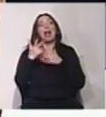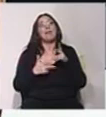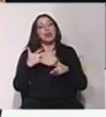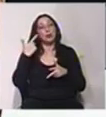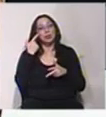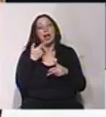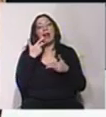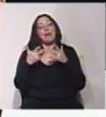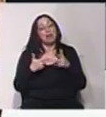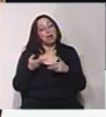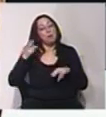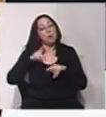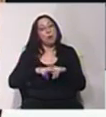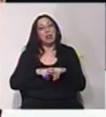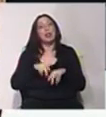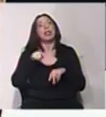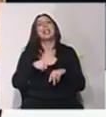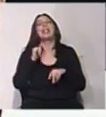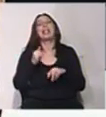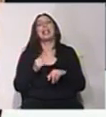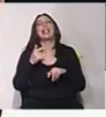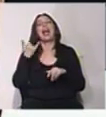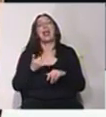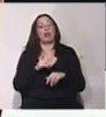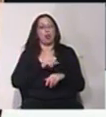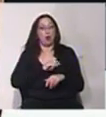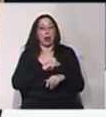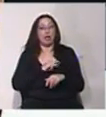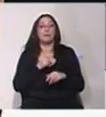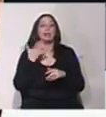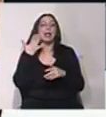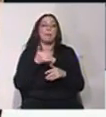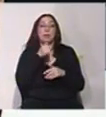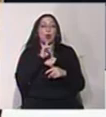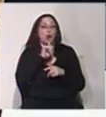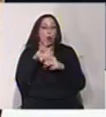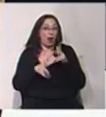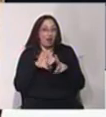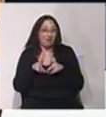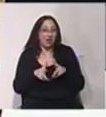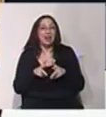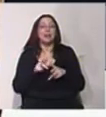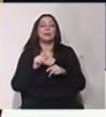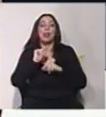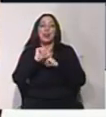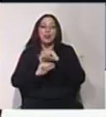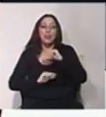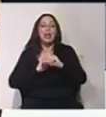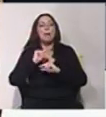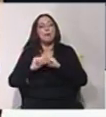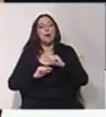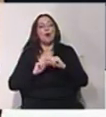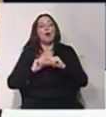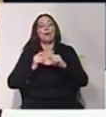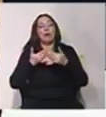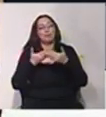hablando de muerte, que es un hecho que causa dolor. El mito de no hablar, por suerte, en Uruguay, lentamente se va derribando.